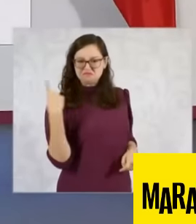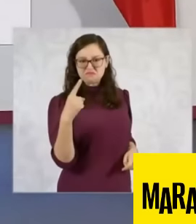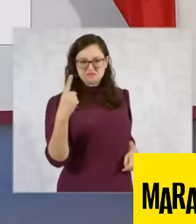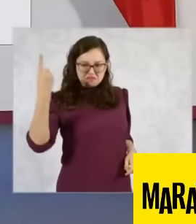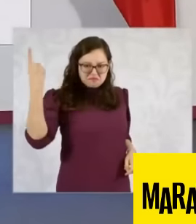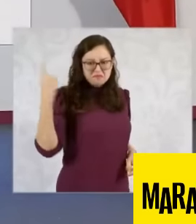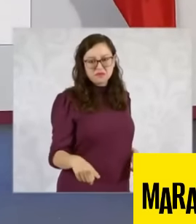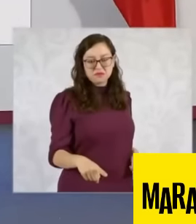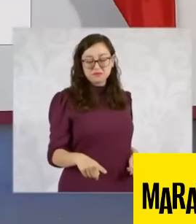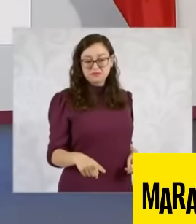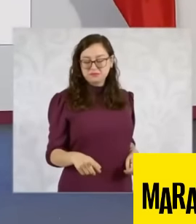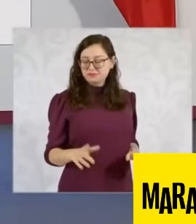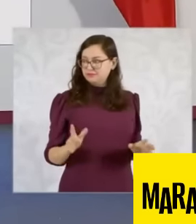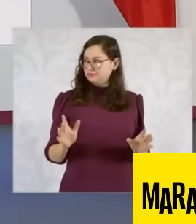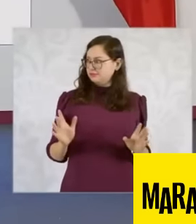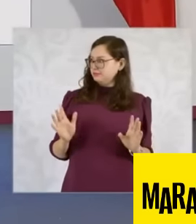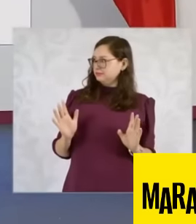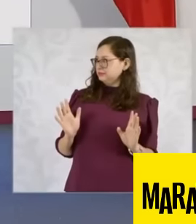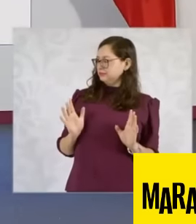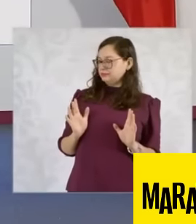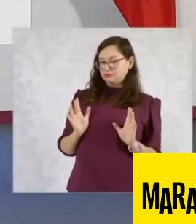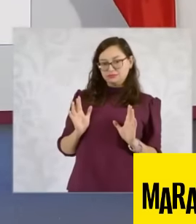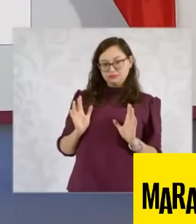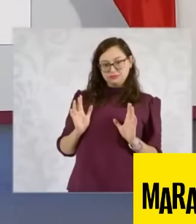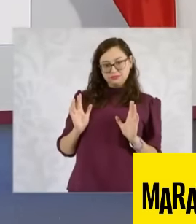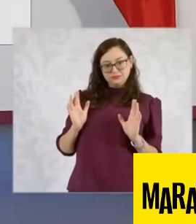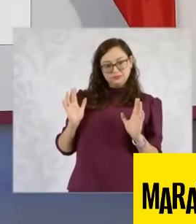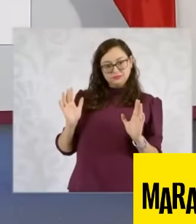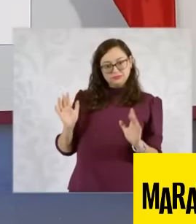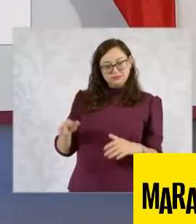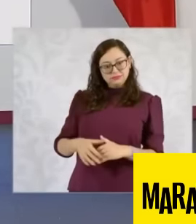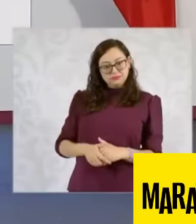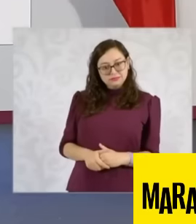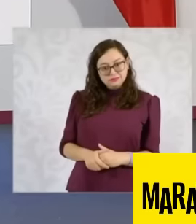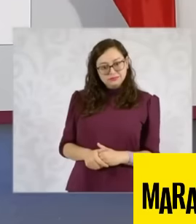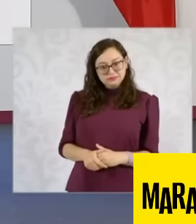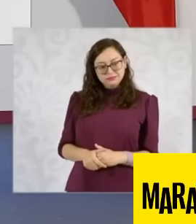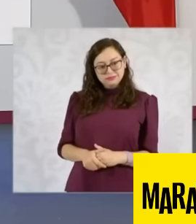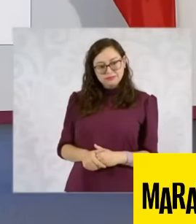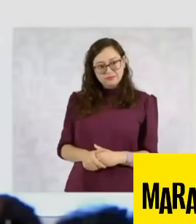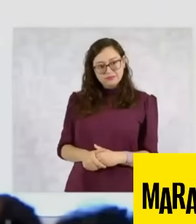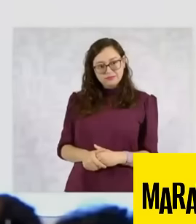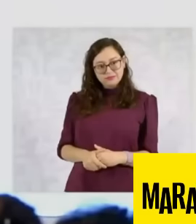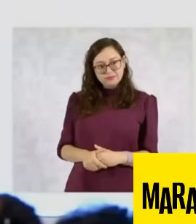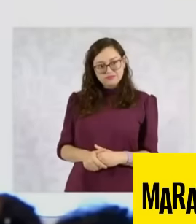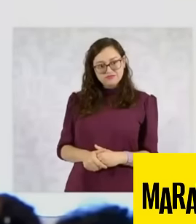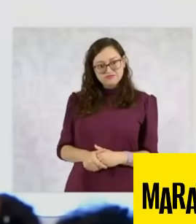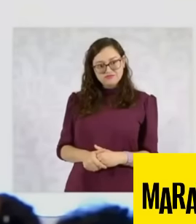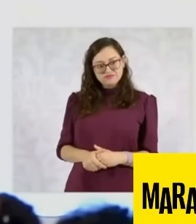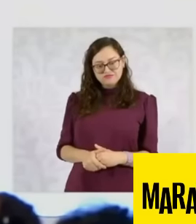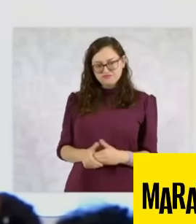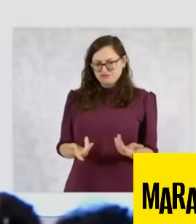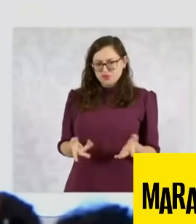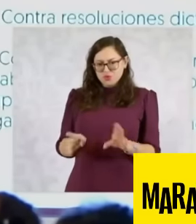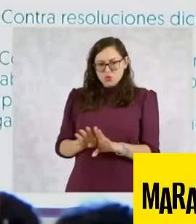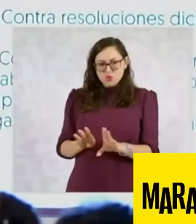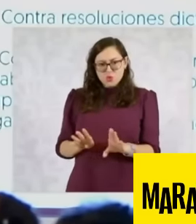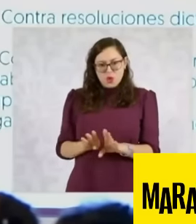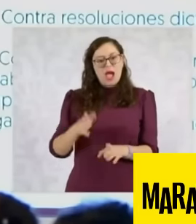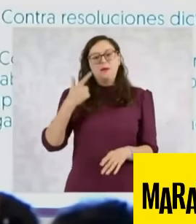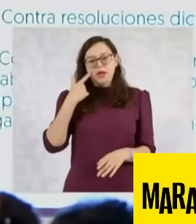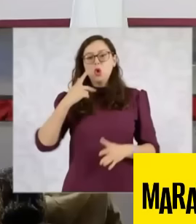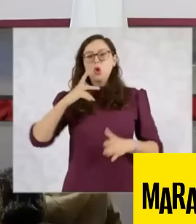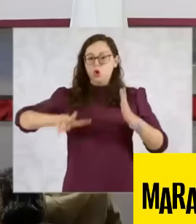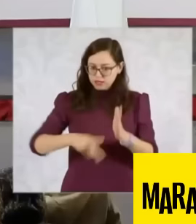Esta es la la reforma violando completamente la ley de amparo a ver regrésale a la ley de amparo por artículo